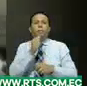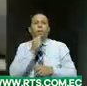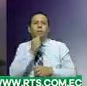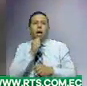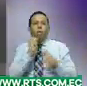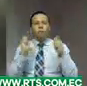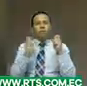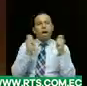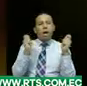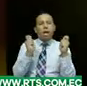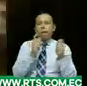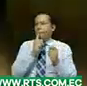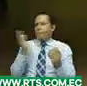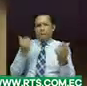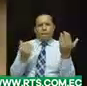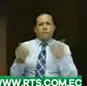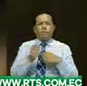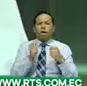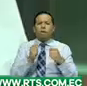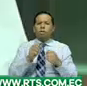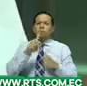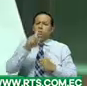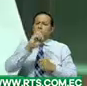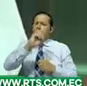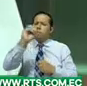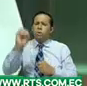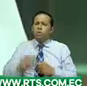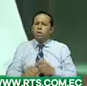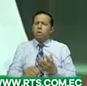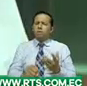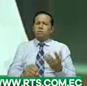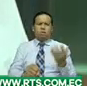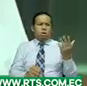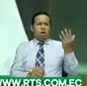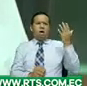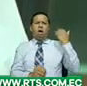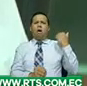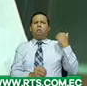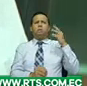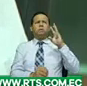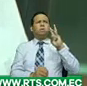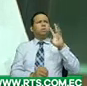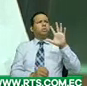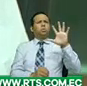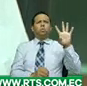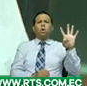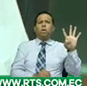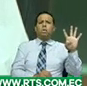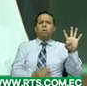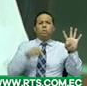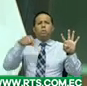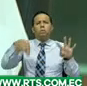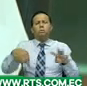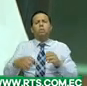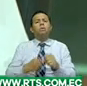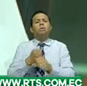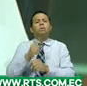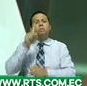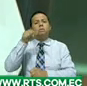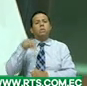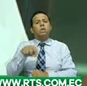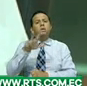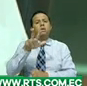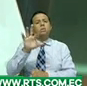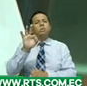más allá de un 100%. Fiestas en domicilios, el año anterior 654, este año 1.398,